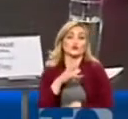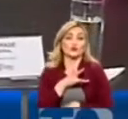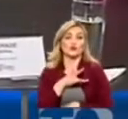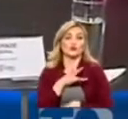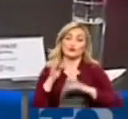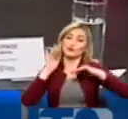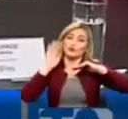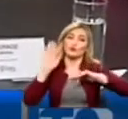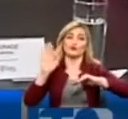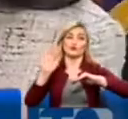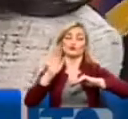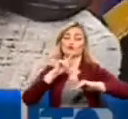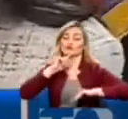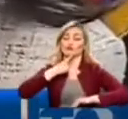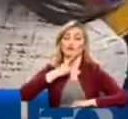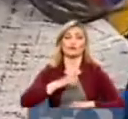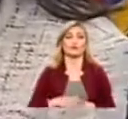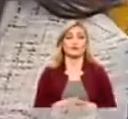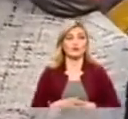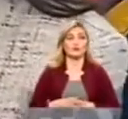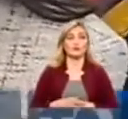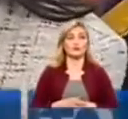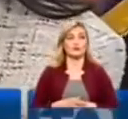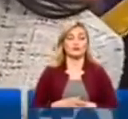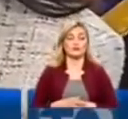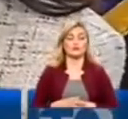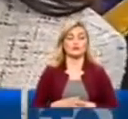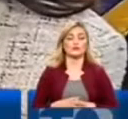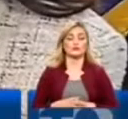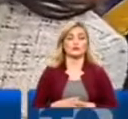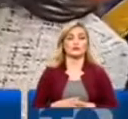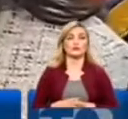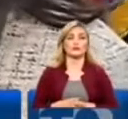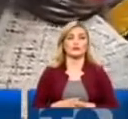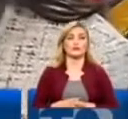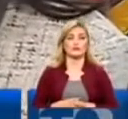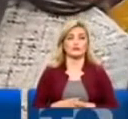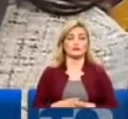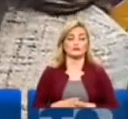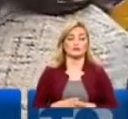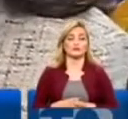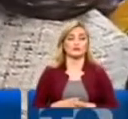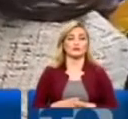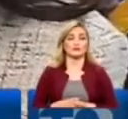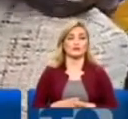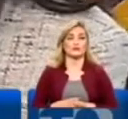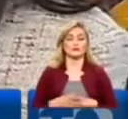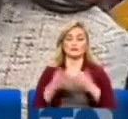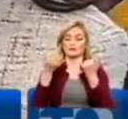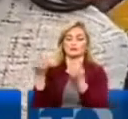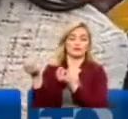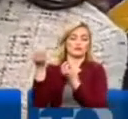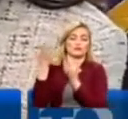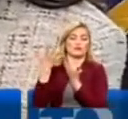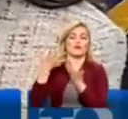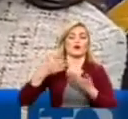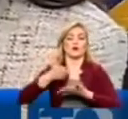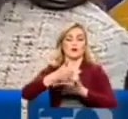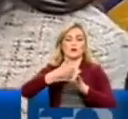que el compromiso va en serio. Un mensaje como el que hemos recibido el día de ayer, de la renovación de los